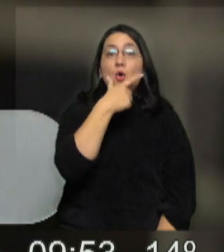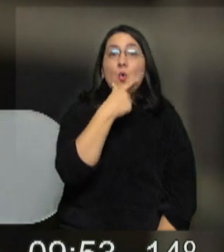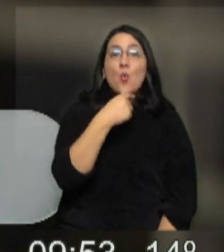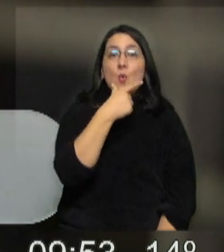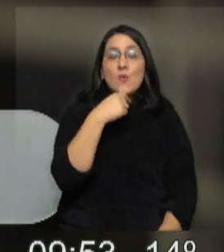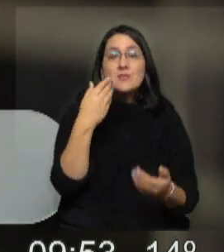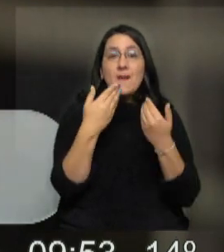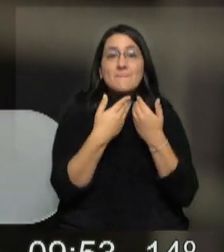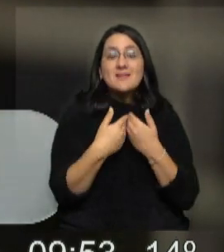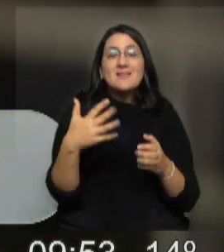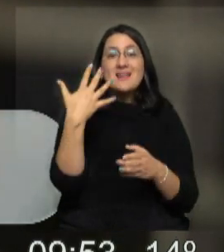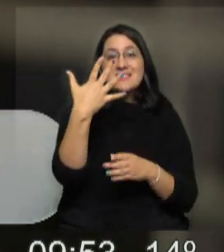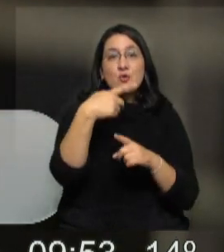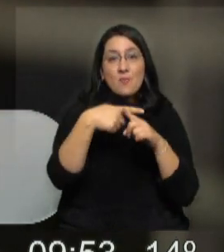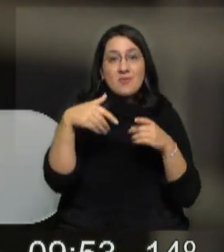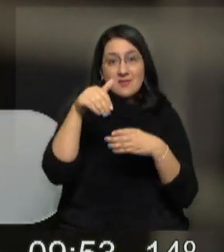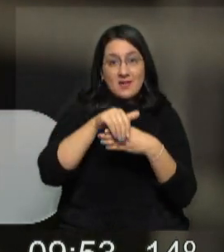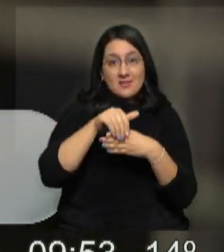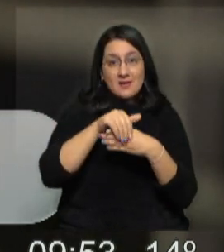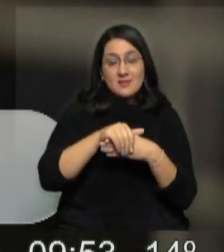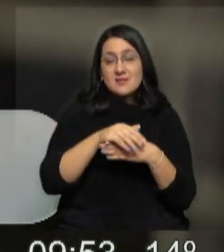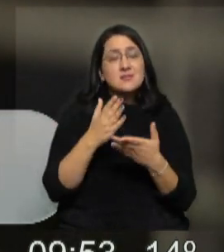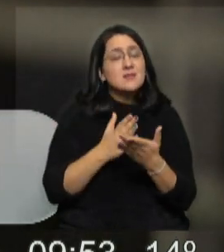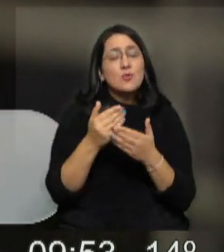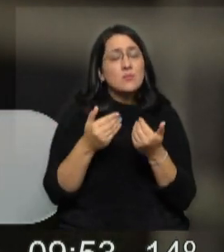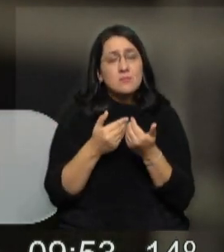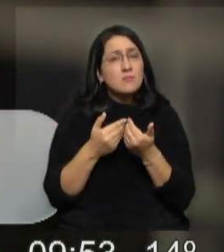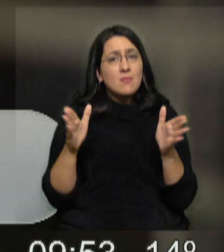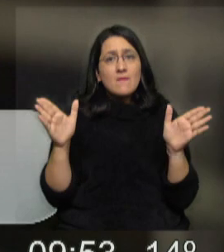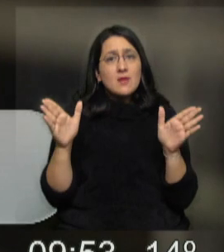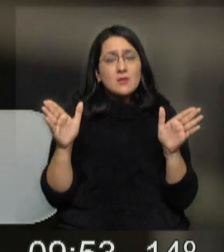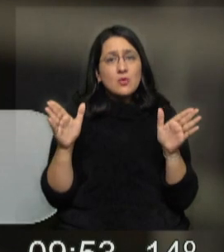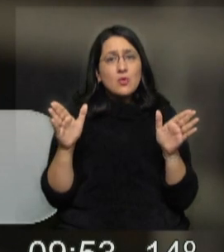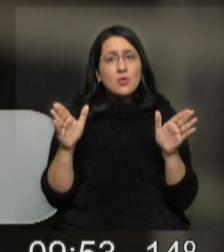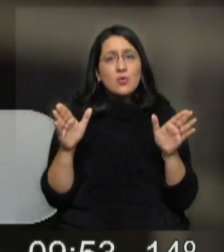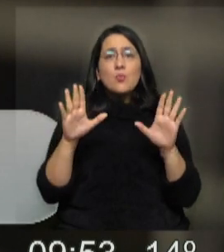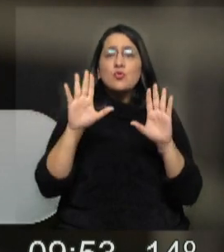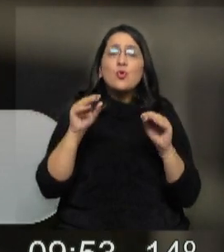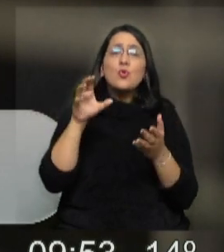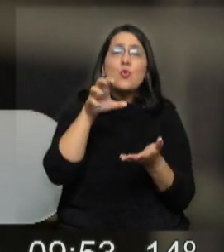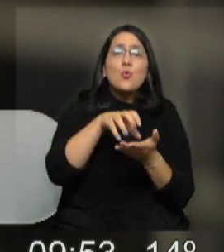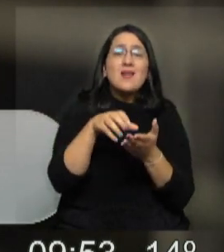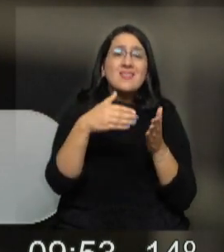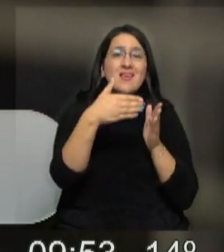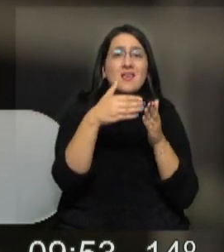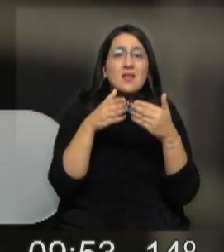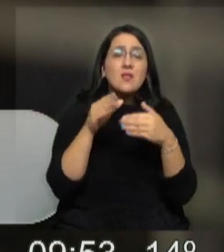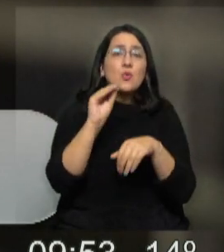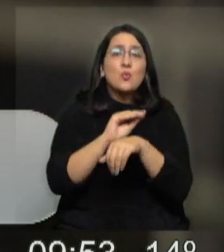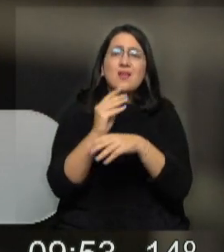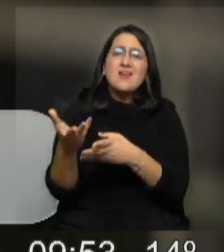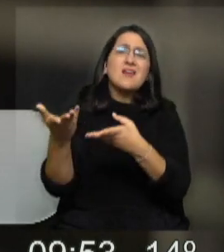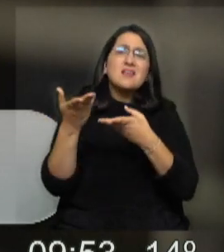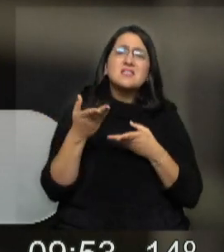a partir de las 17:30 horas, con las puertas abiertas, como todos los espacios de talleres de Esquinas de la Cultura,